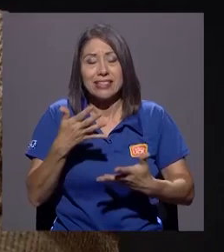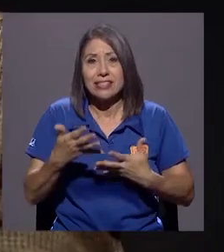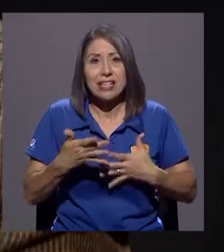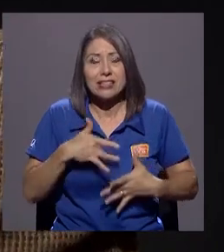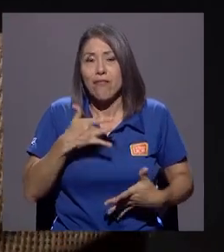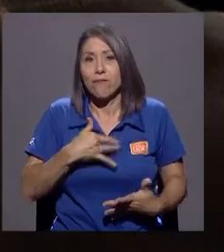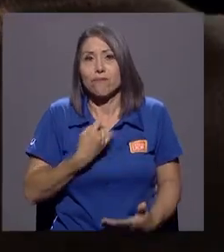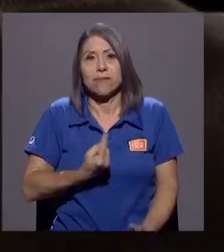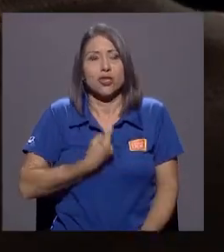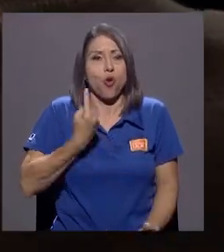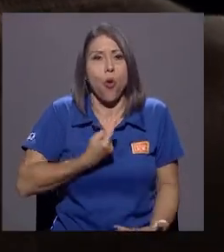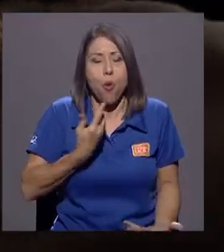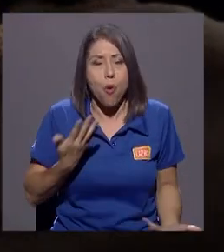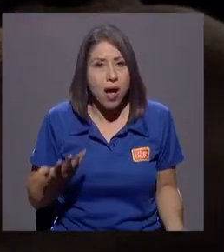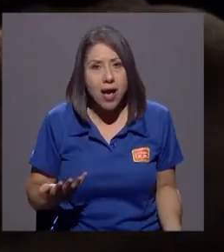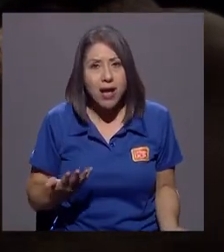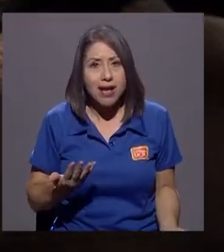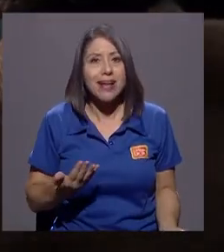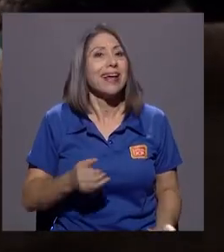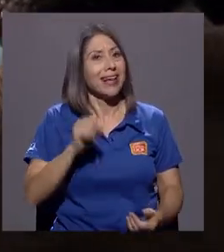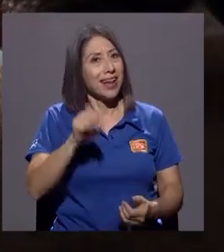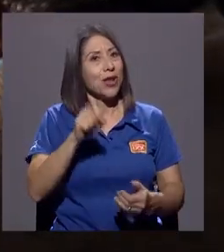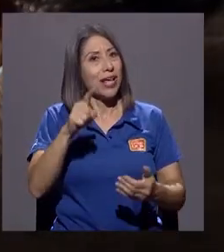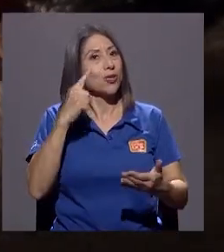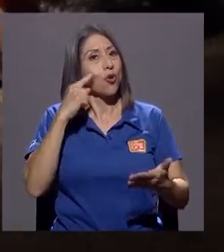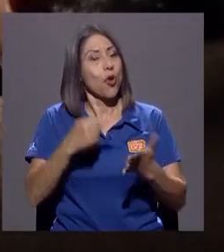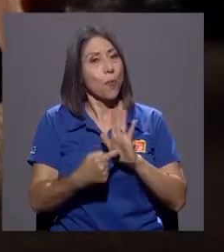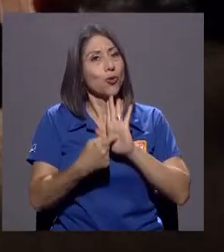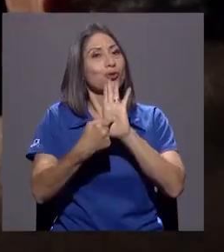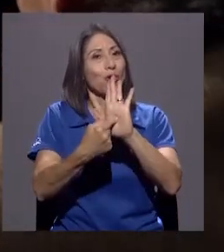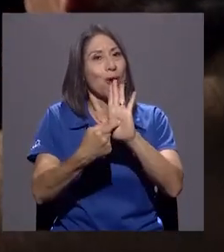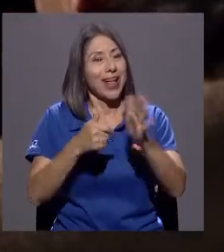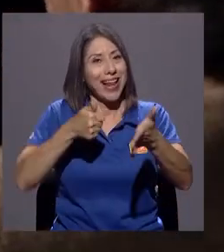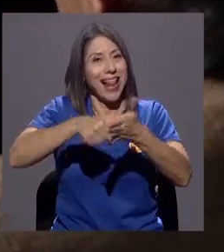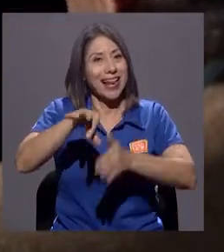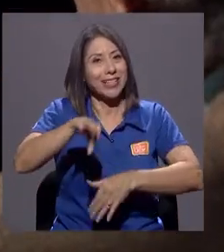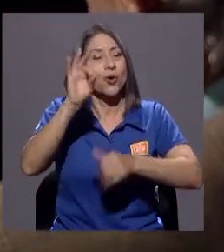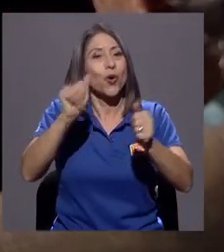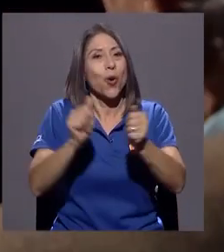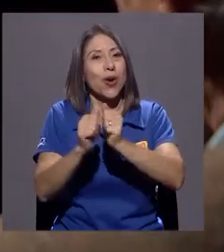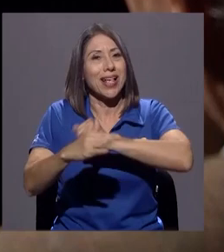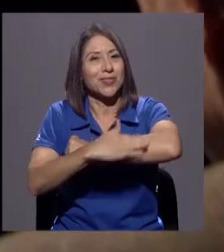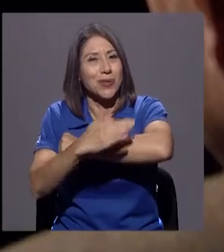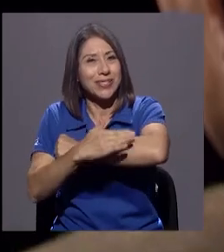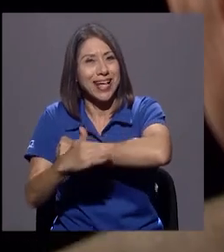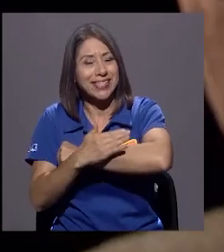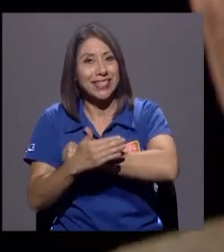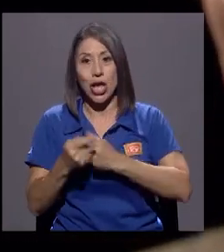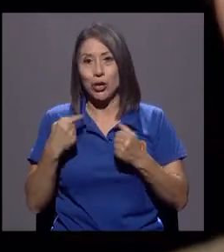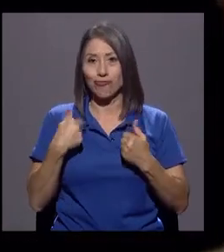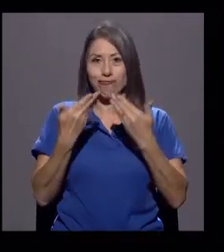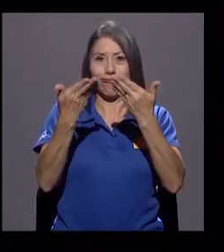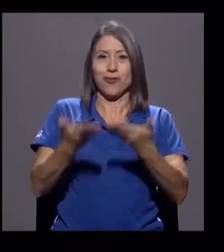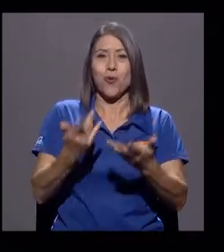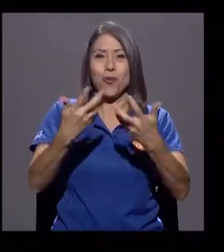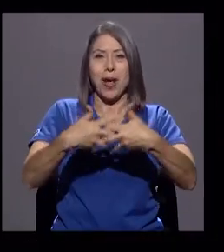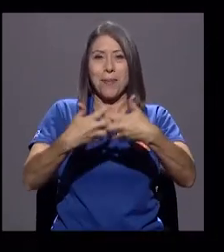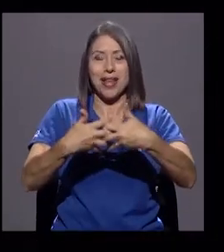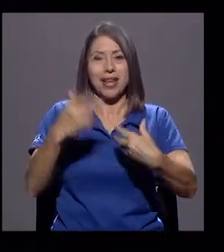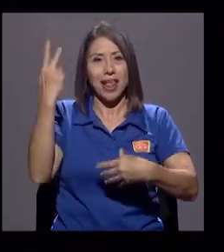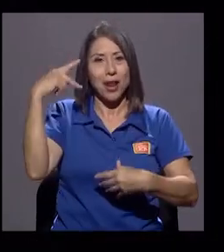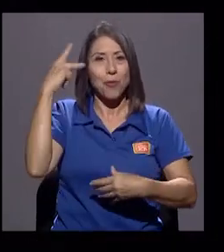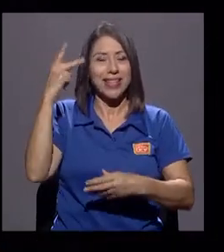desamparadas claro ese estudio se los mostró de la lección con las costas es lo que si esto es como una máquina como una máquina de la política